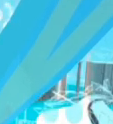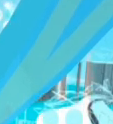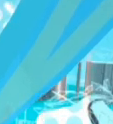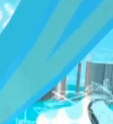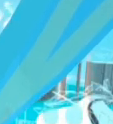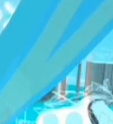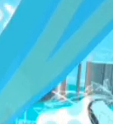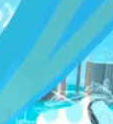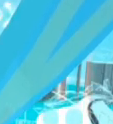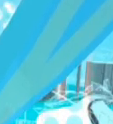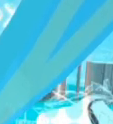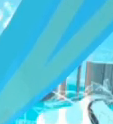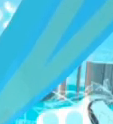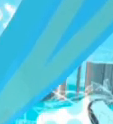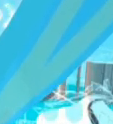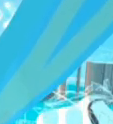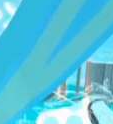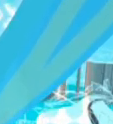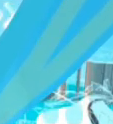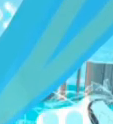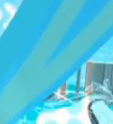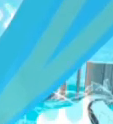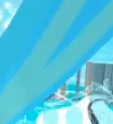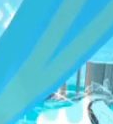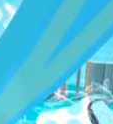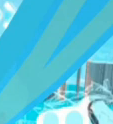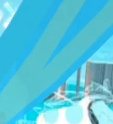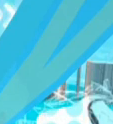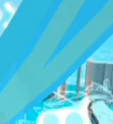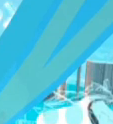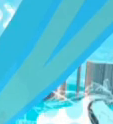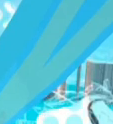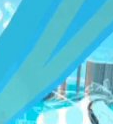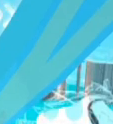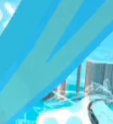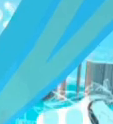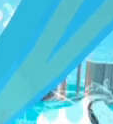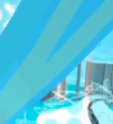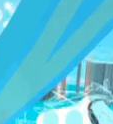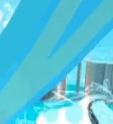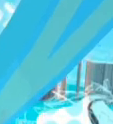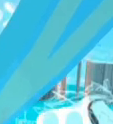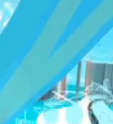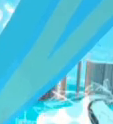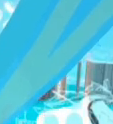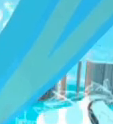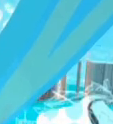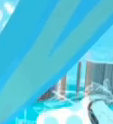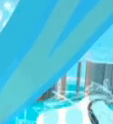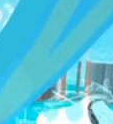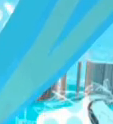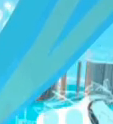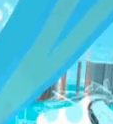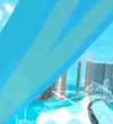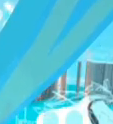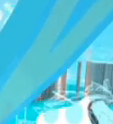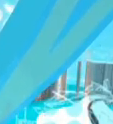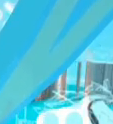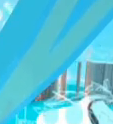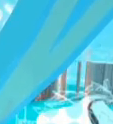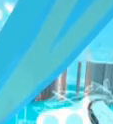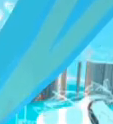la exdefensora de los habitantes, había que tener cuidado para no hacer una generalización impropia. En ese